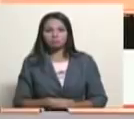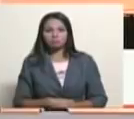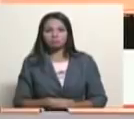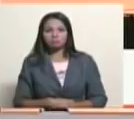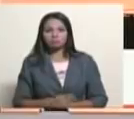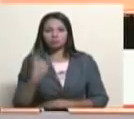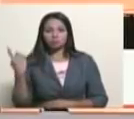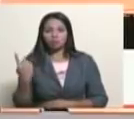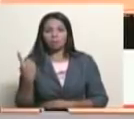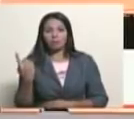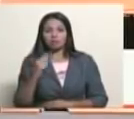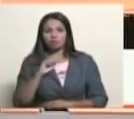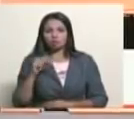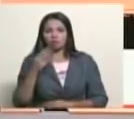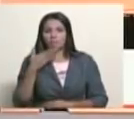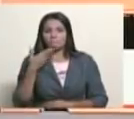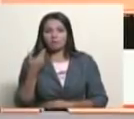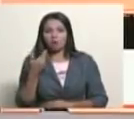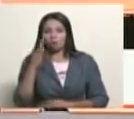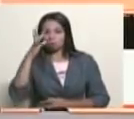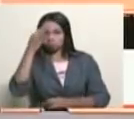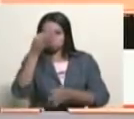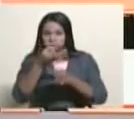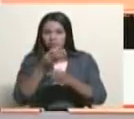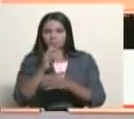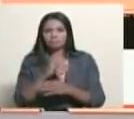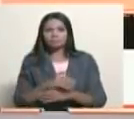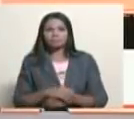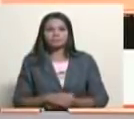Nosotros estamos poniendo nuestra mejor buena fe